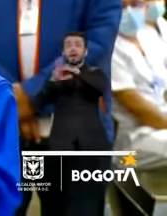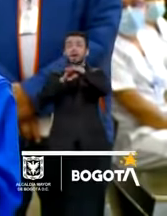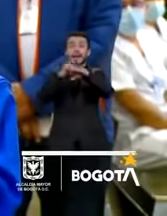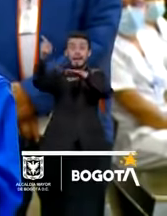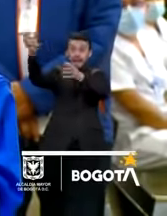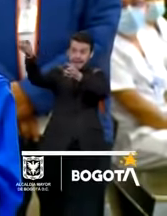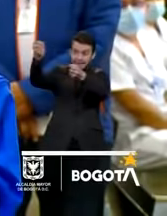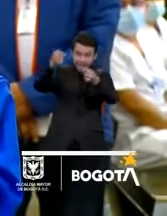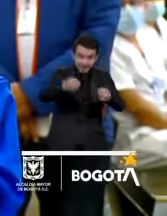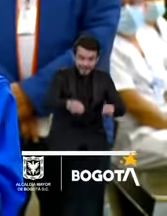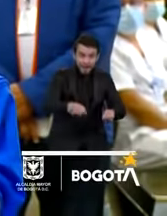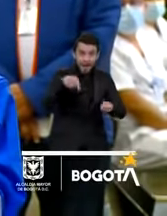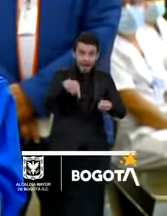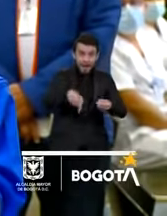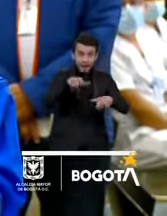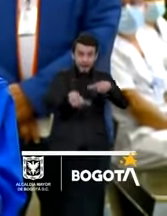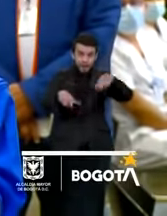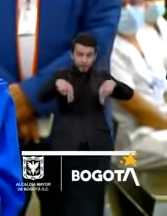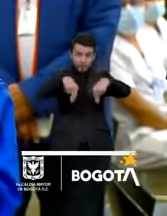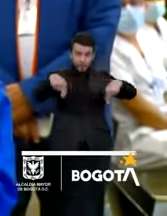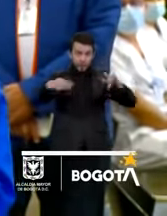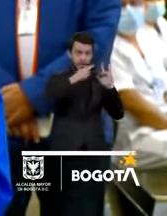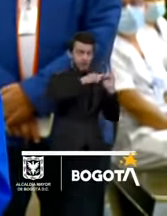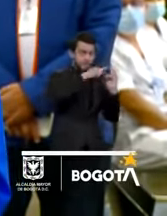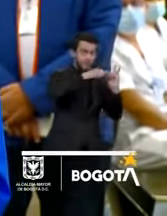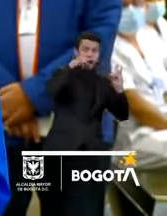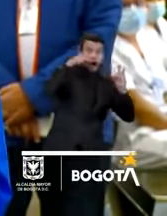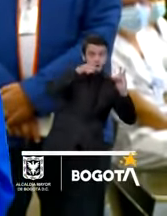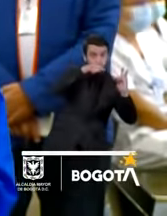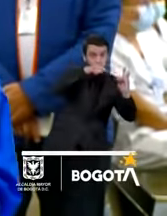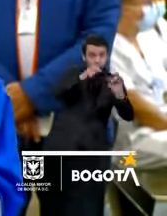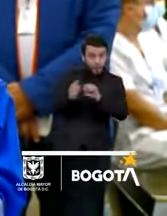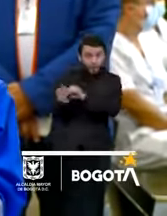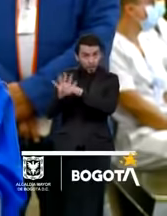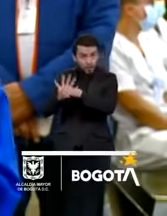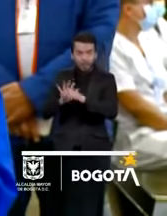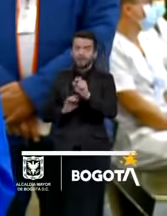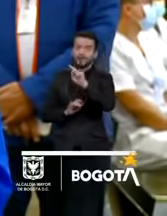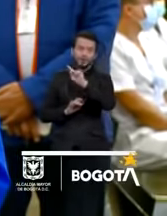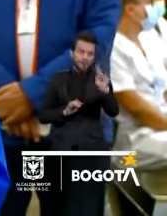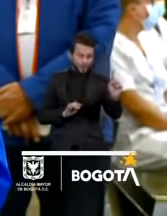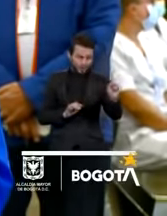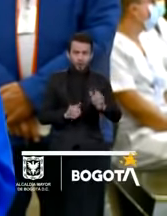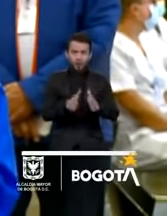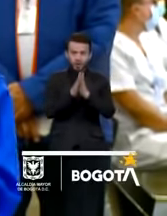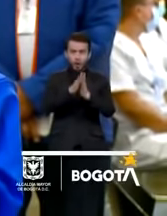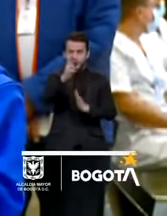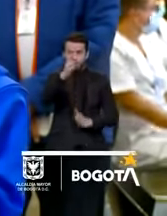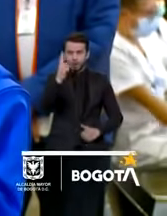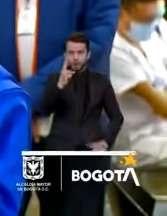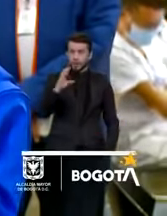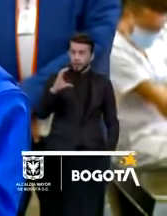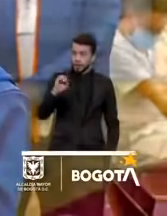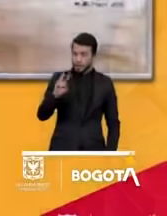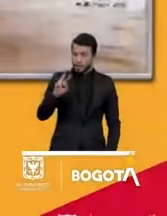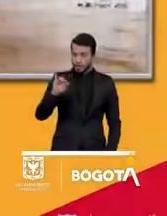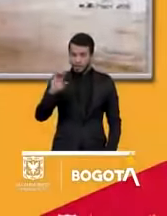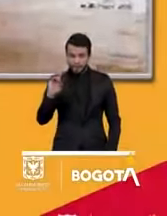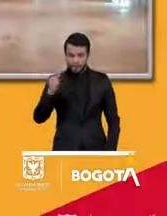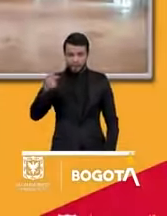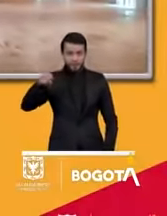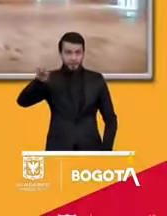vendrán pacientes de mediana y baja complejidad que no tengan coronavirus, que no tengan COVID. A ellos los vamos a